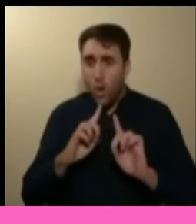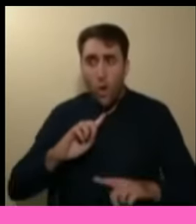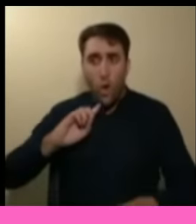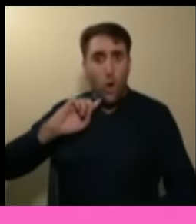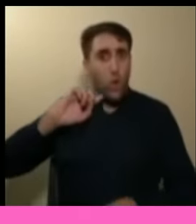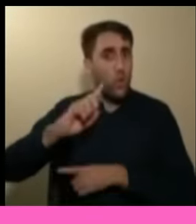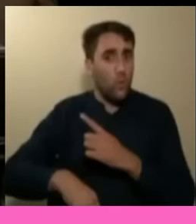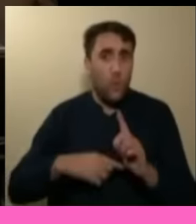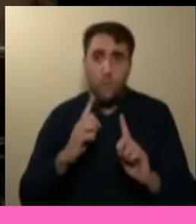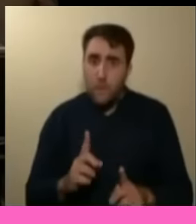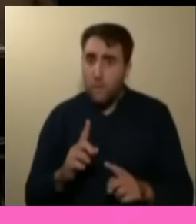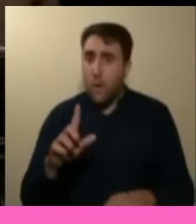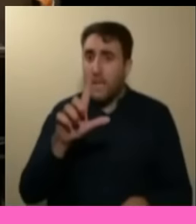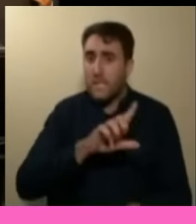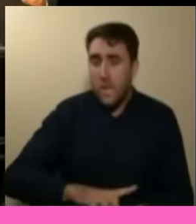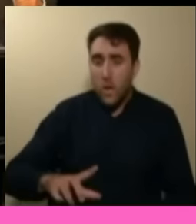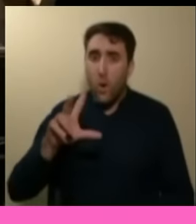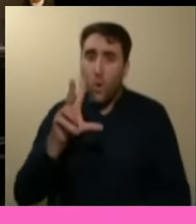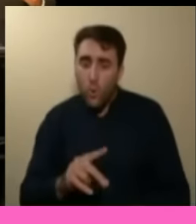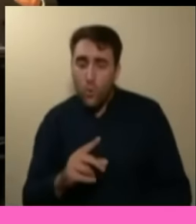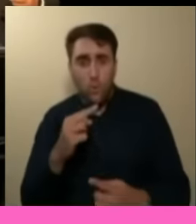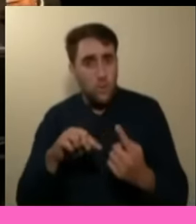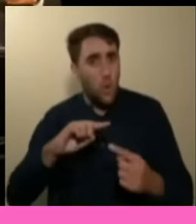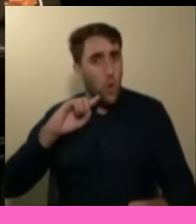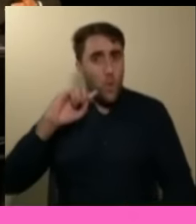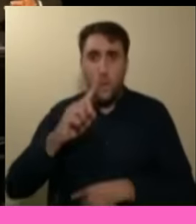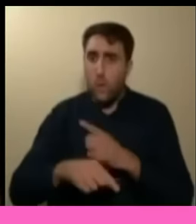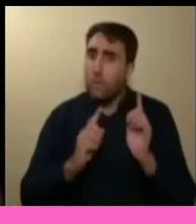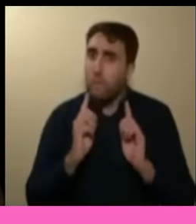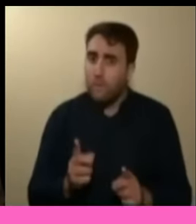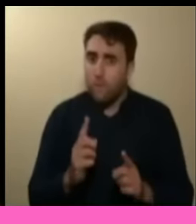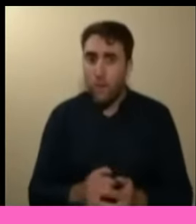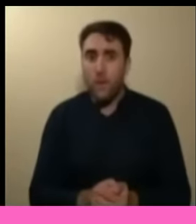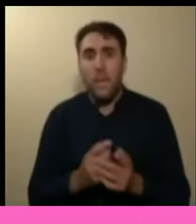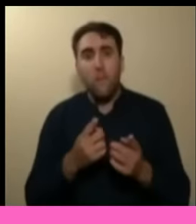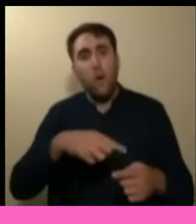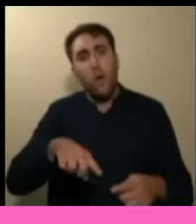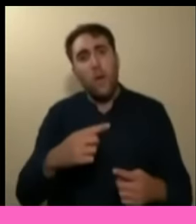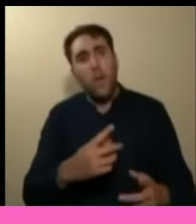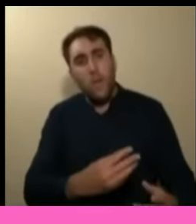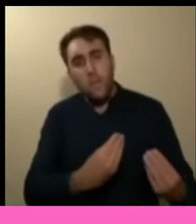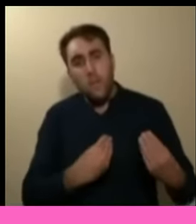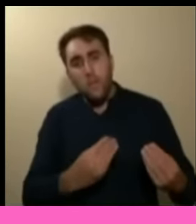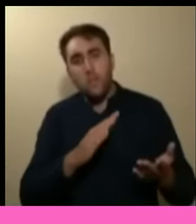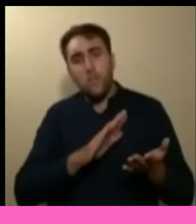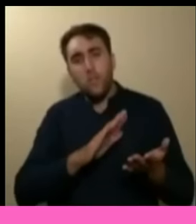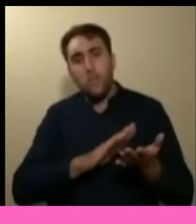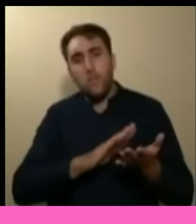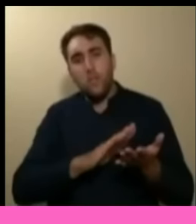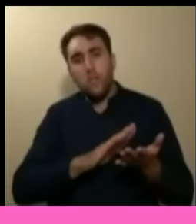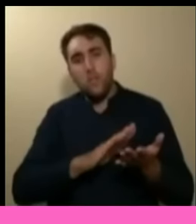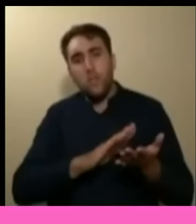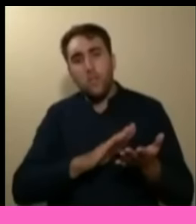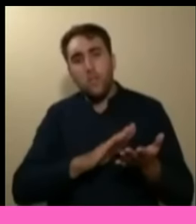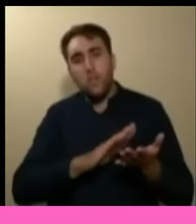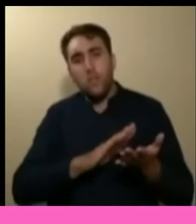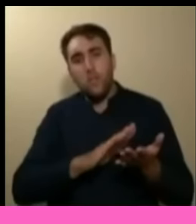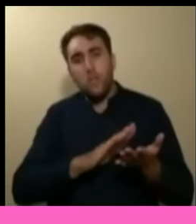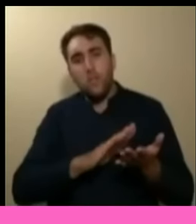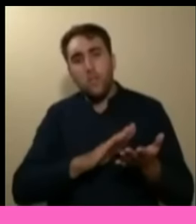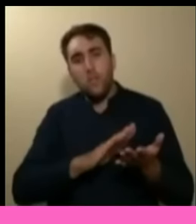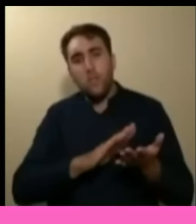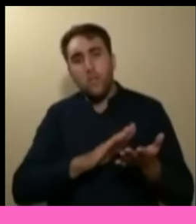los órdenes de la educación. Además, insistir sobre la necesidad de que haya cambios y no promoverlos es lo que nos ha pasado en estos 15